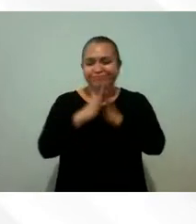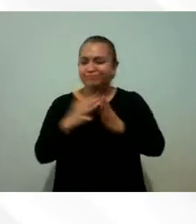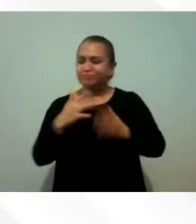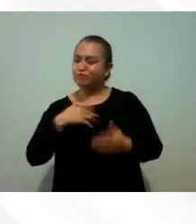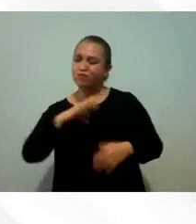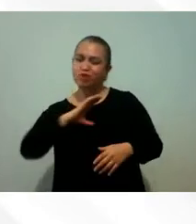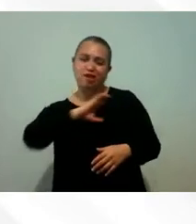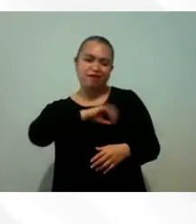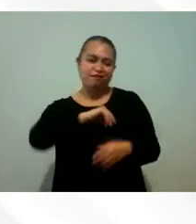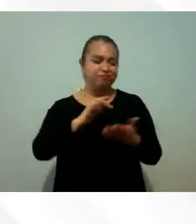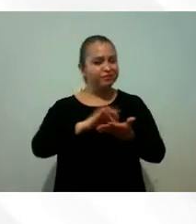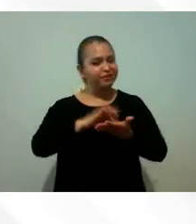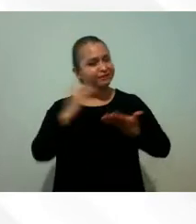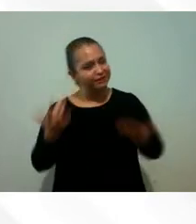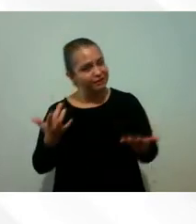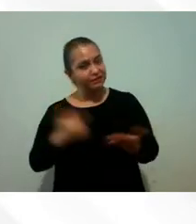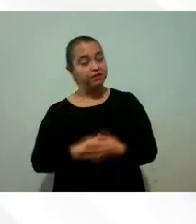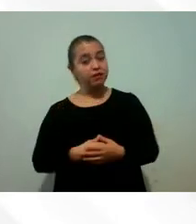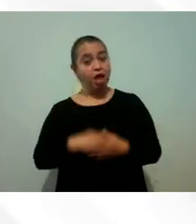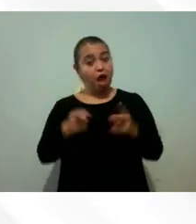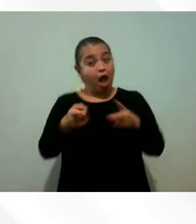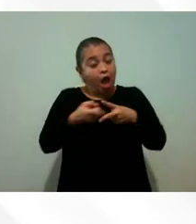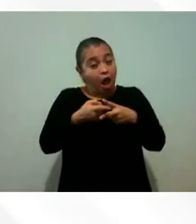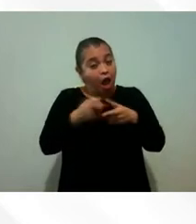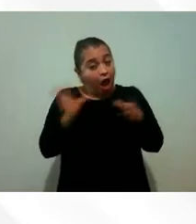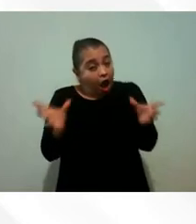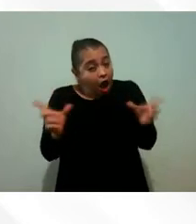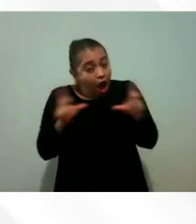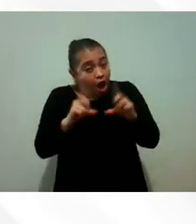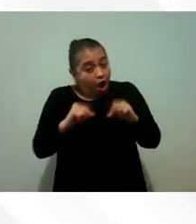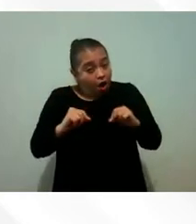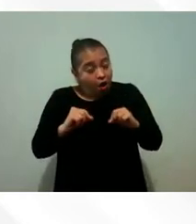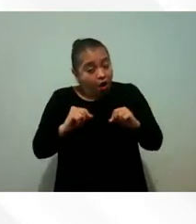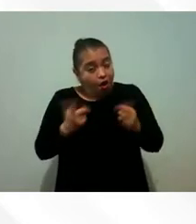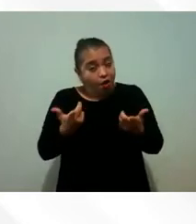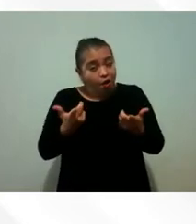sigan leyendo. Y vamos a concluir con la lectura.